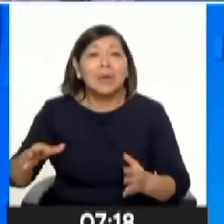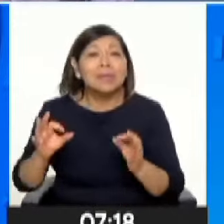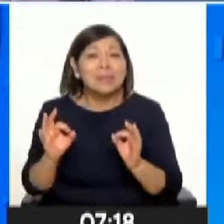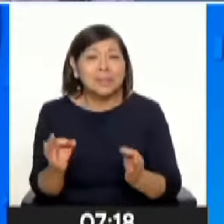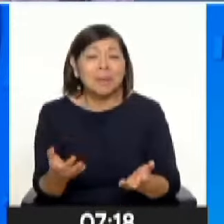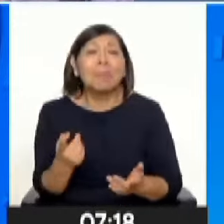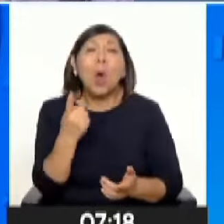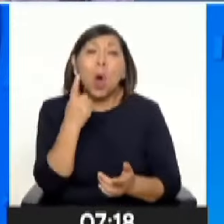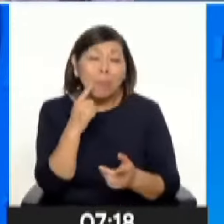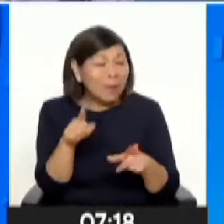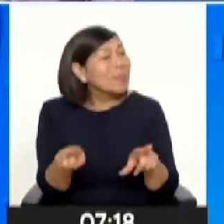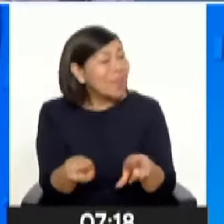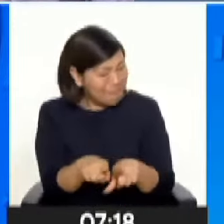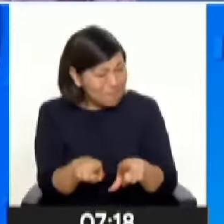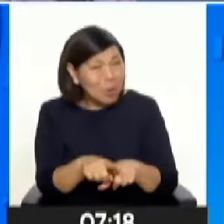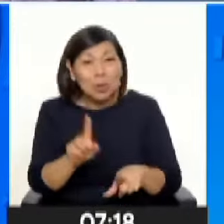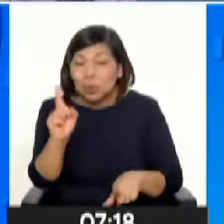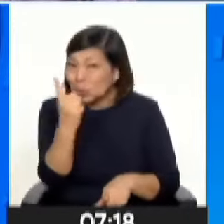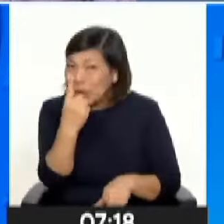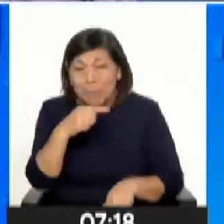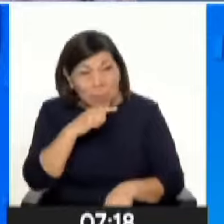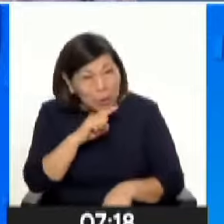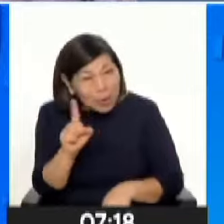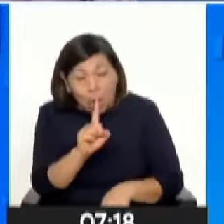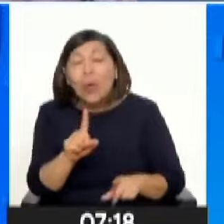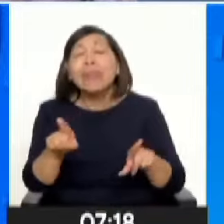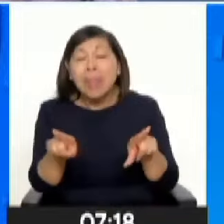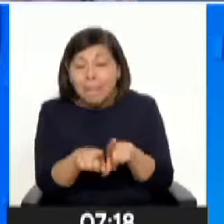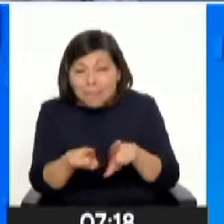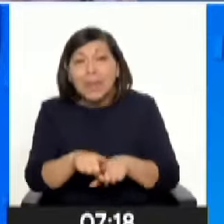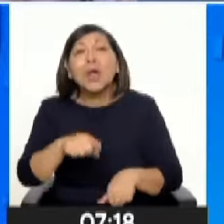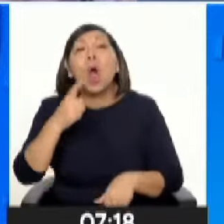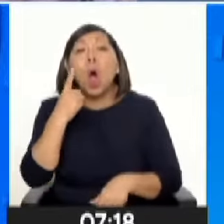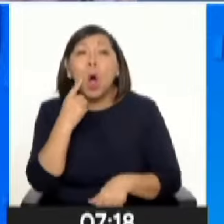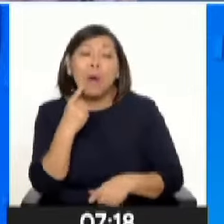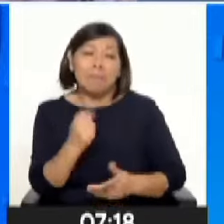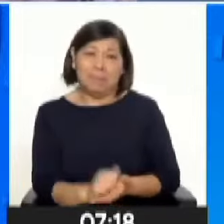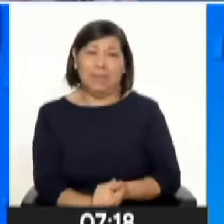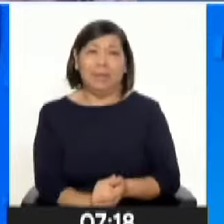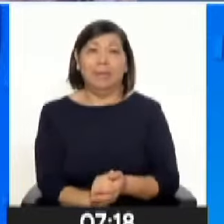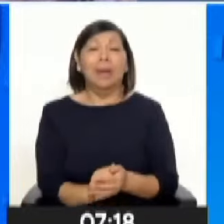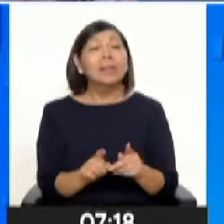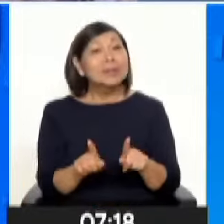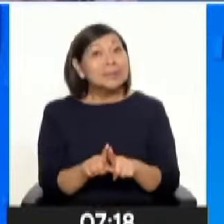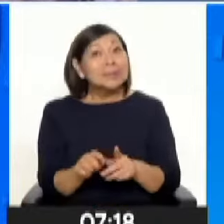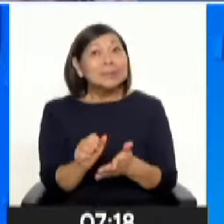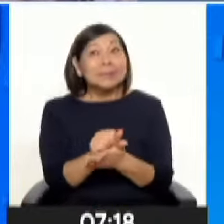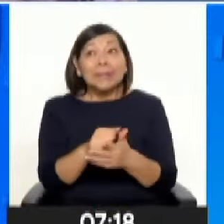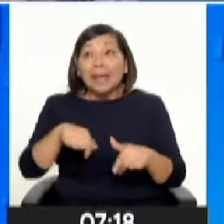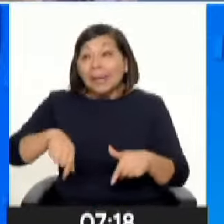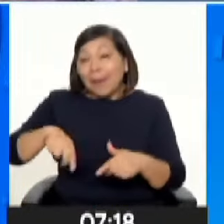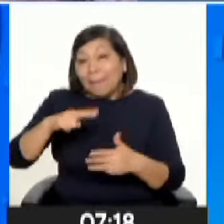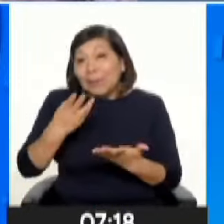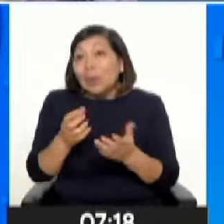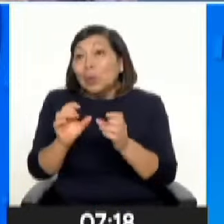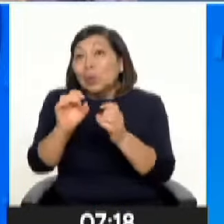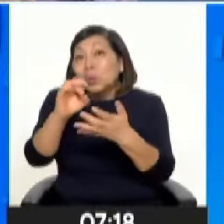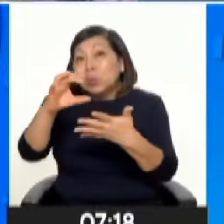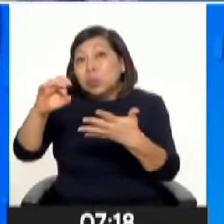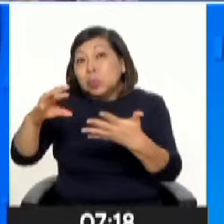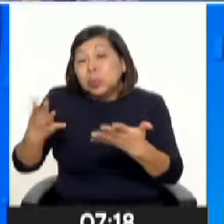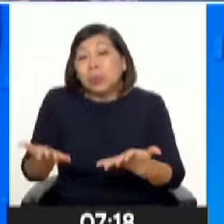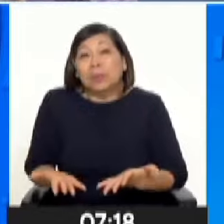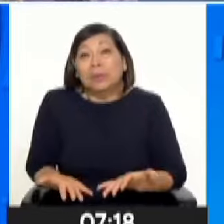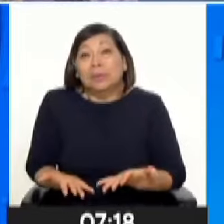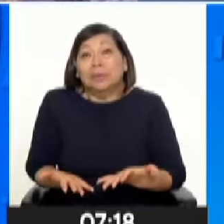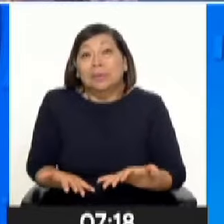con niños, no solo las chicas. Uh-huh. Y es porque tenemos una sociedad de distinto modo,